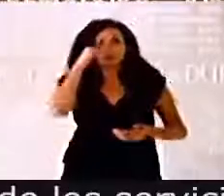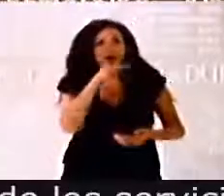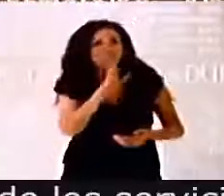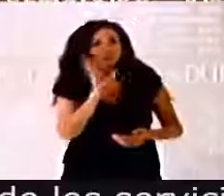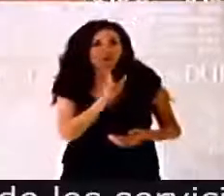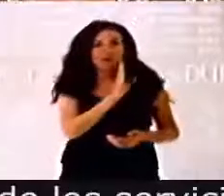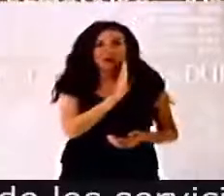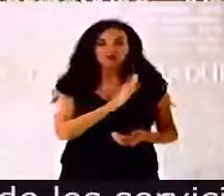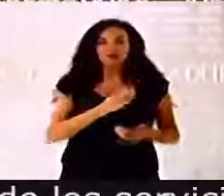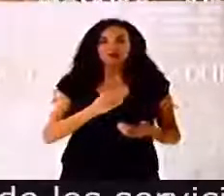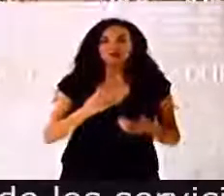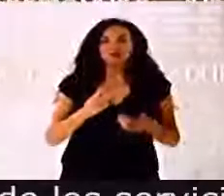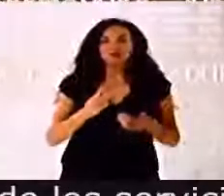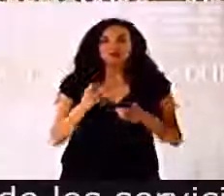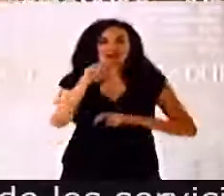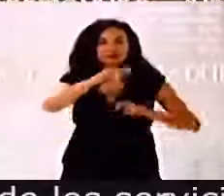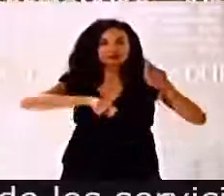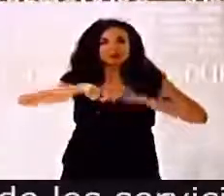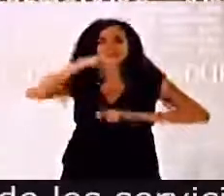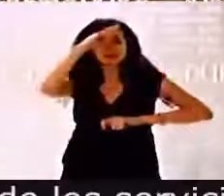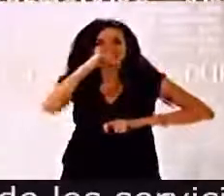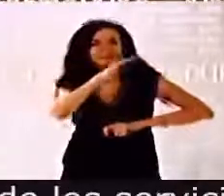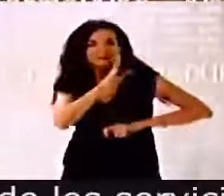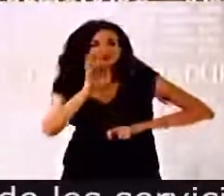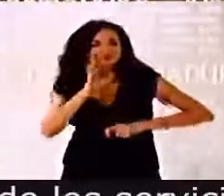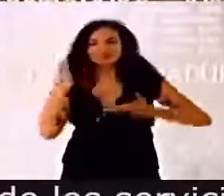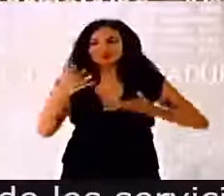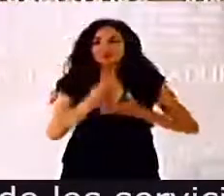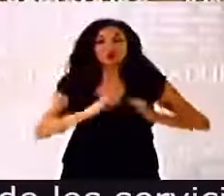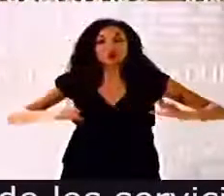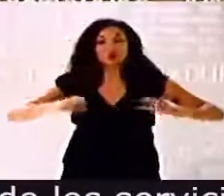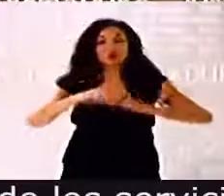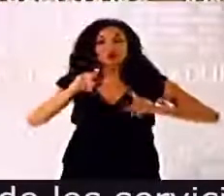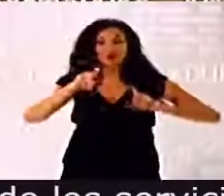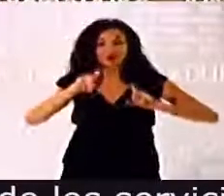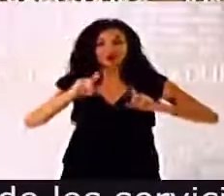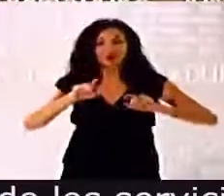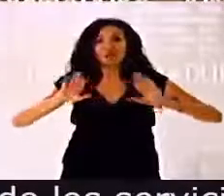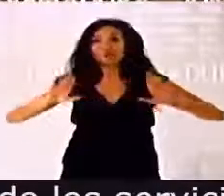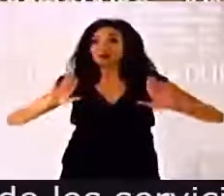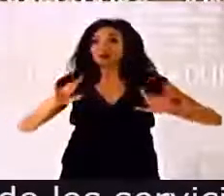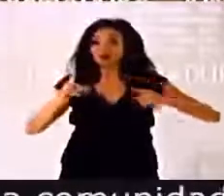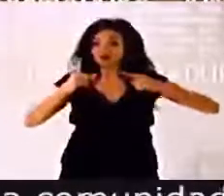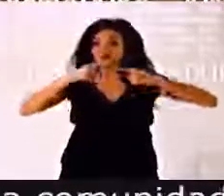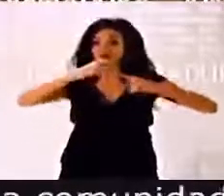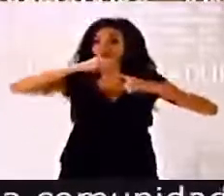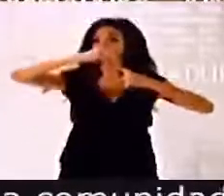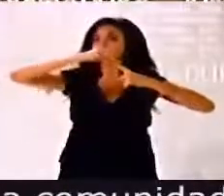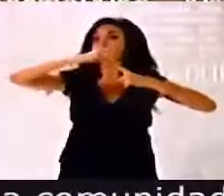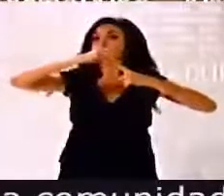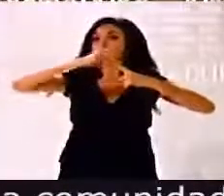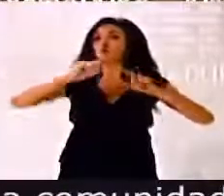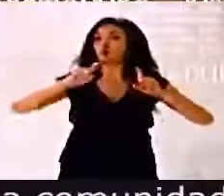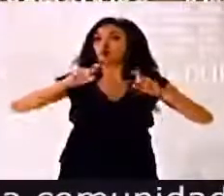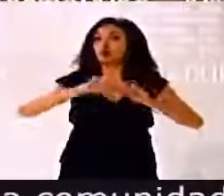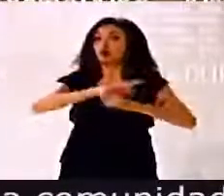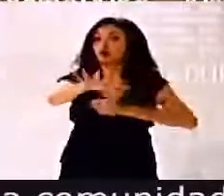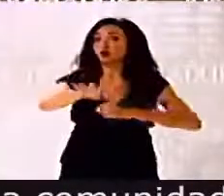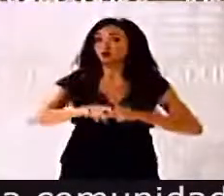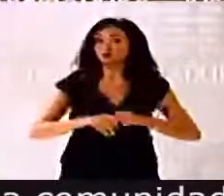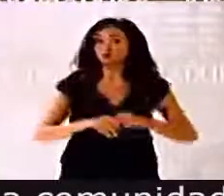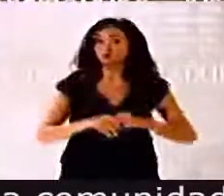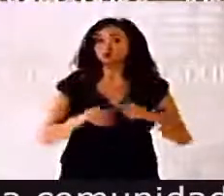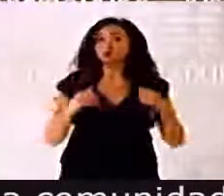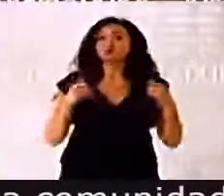mamás, las AMPAs, las FREAMPAs, la comunidad educativa. Pero hay un elemento fundamental en la educación que la vertebra,